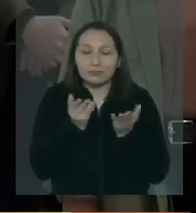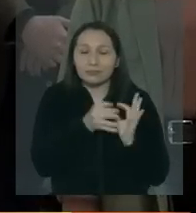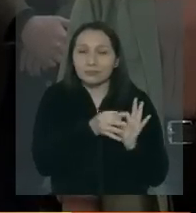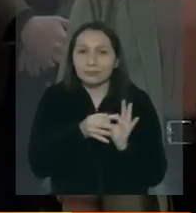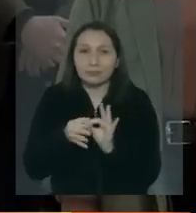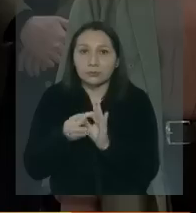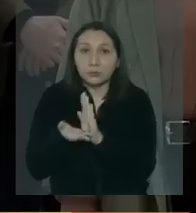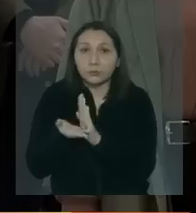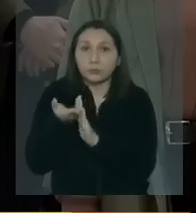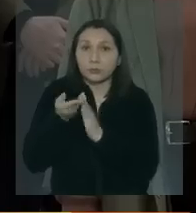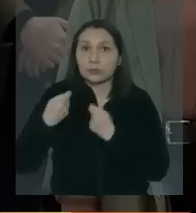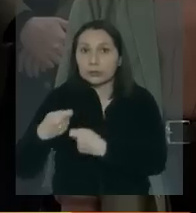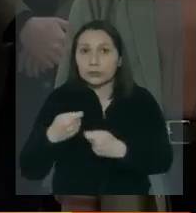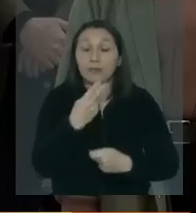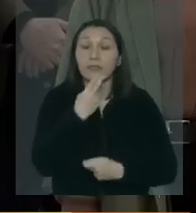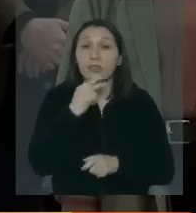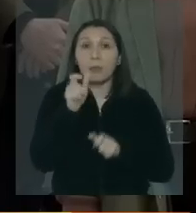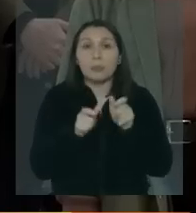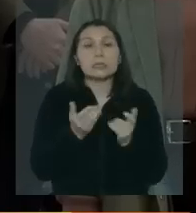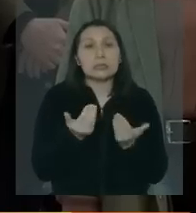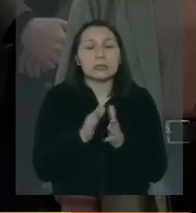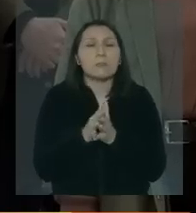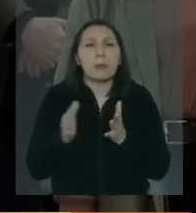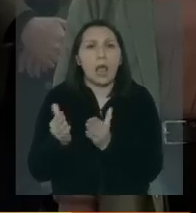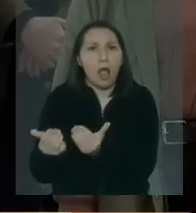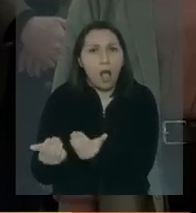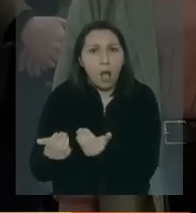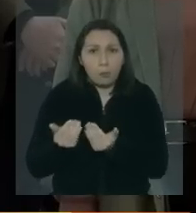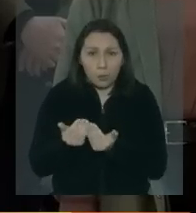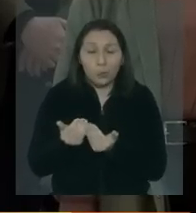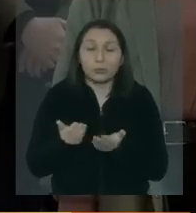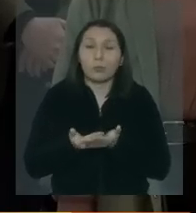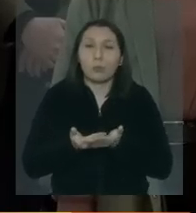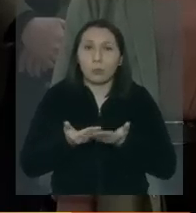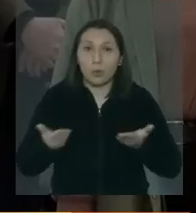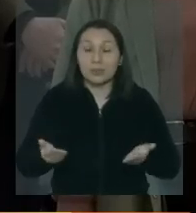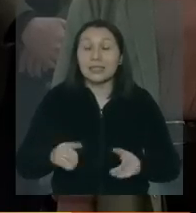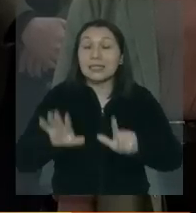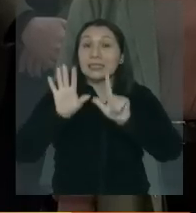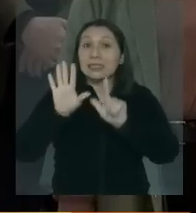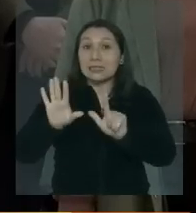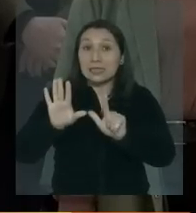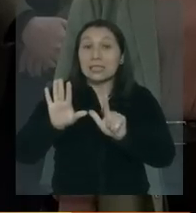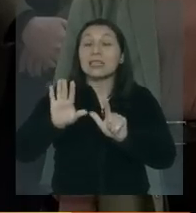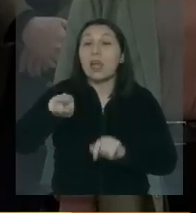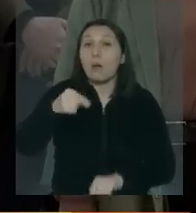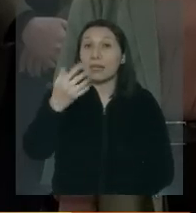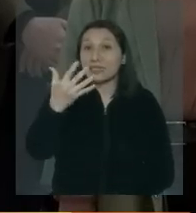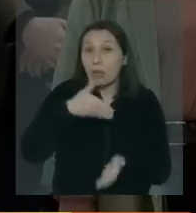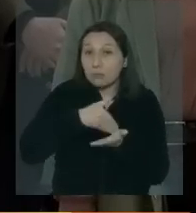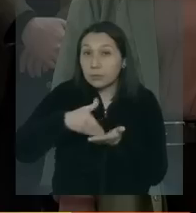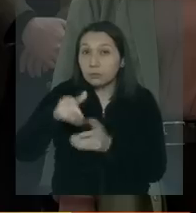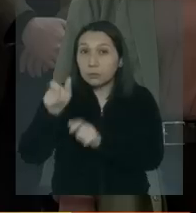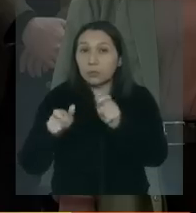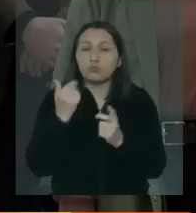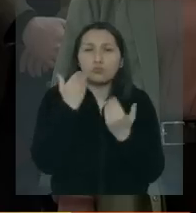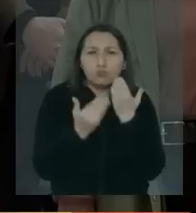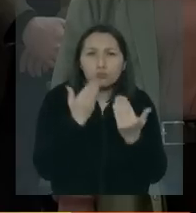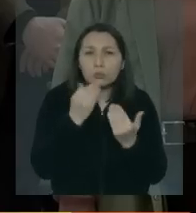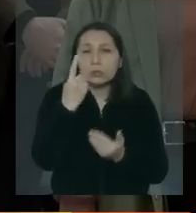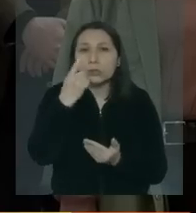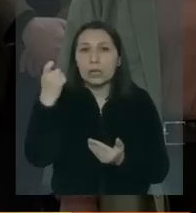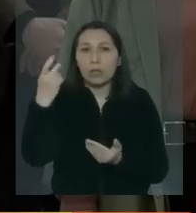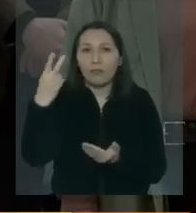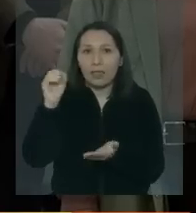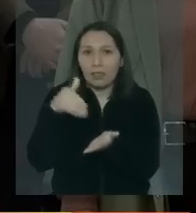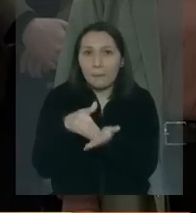producto del alza del costo de la vida, la gente requiere más apoyo. Y por eso estas 7 millones y medio de personas que van a recibir estos 120